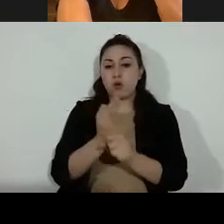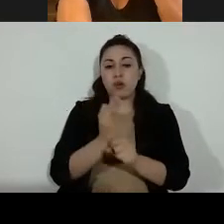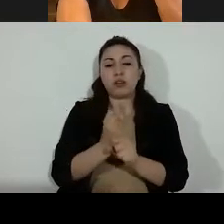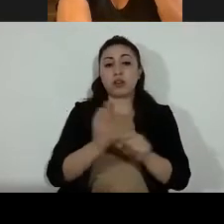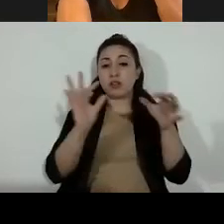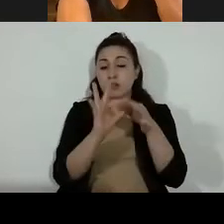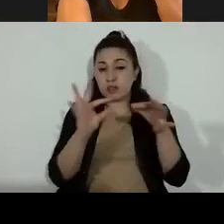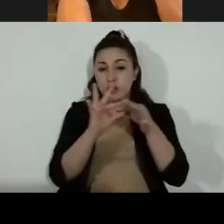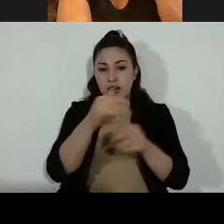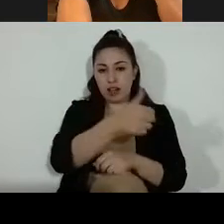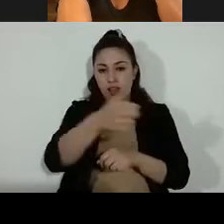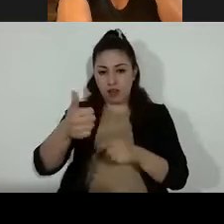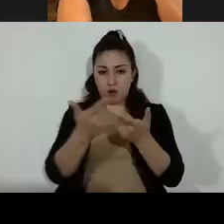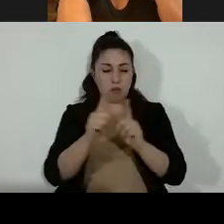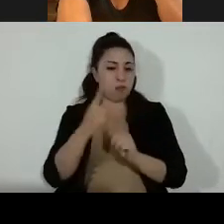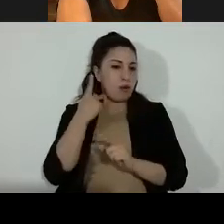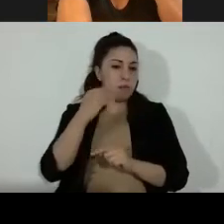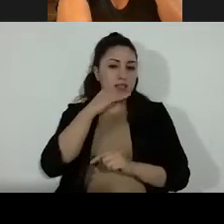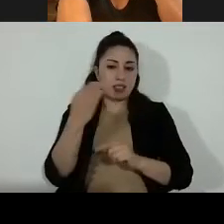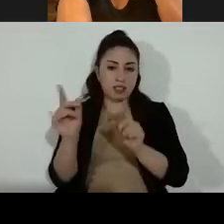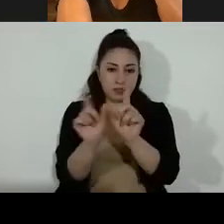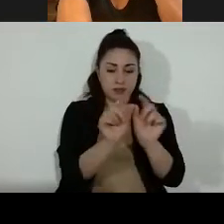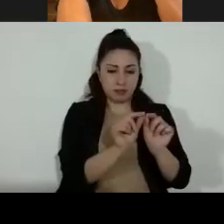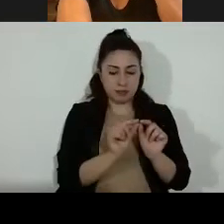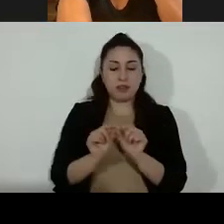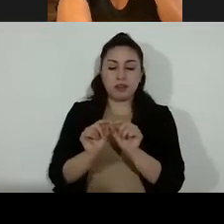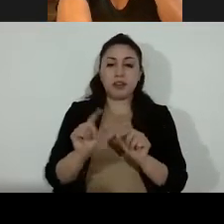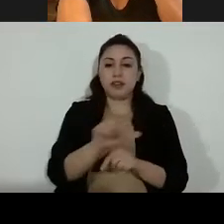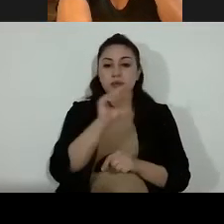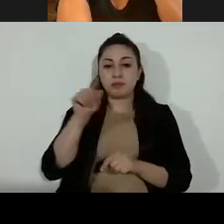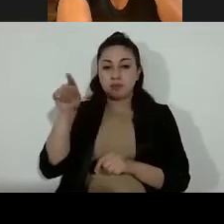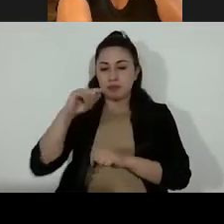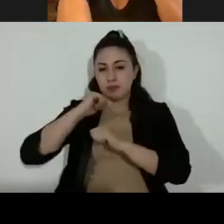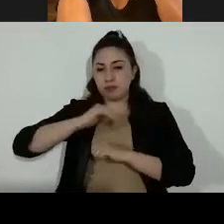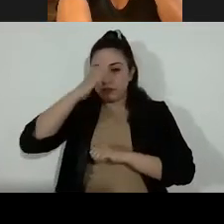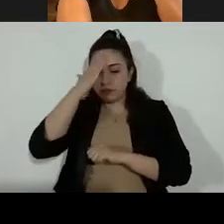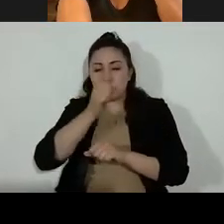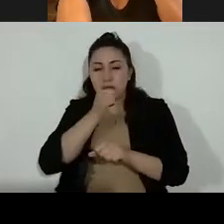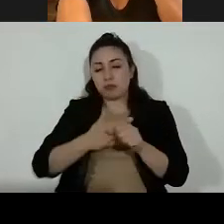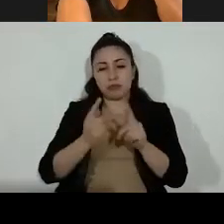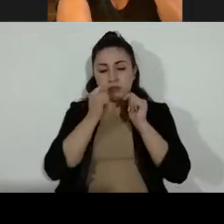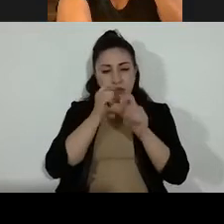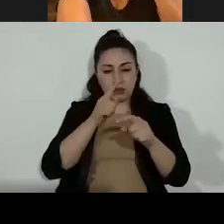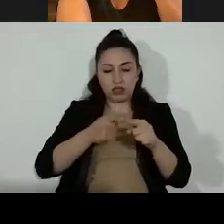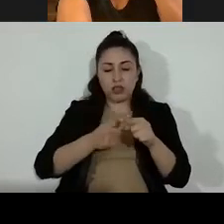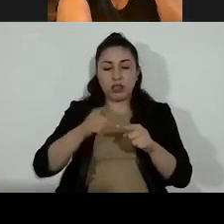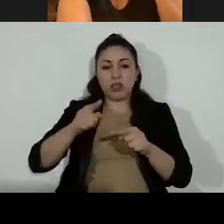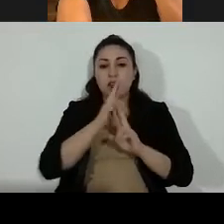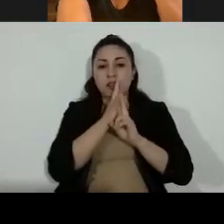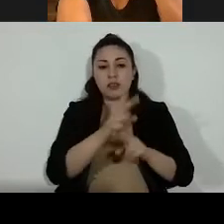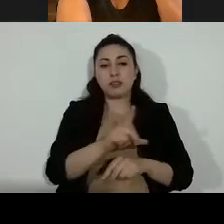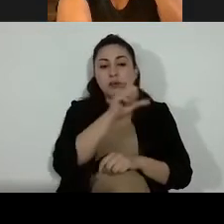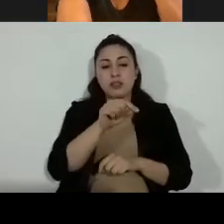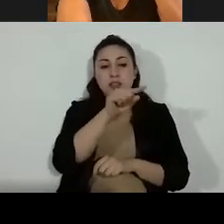de parte de un partido político, contesta el servidor público en un discurso, y luego nosotros hacemos una réplica